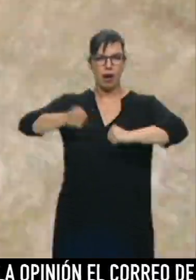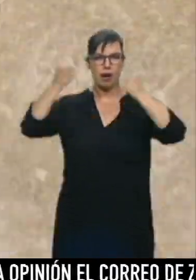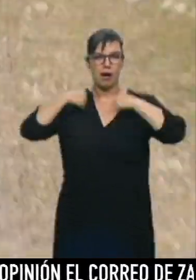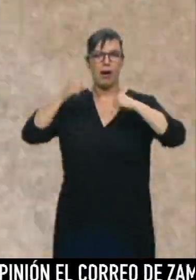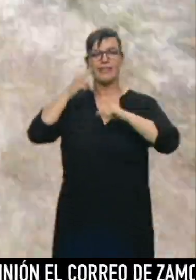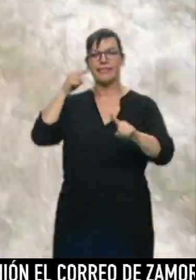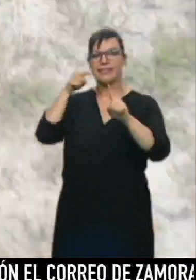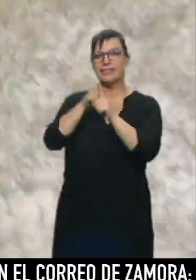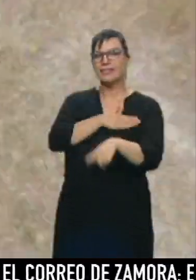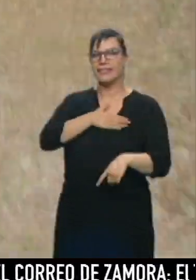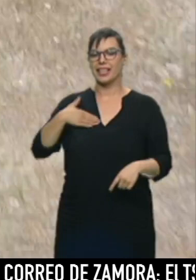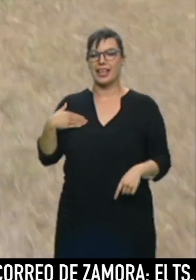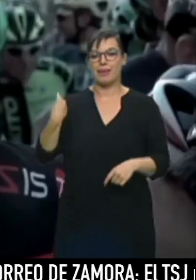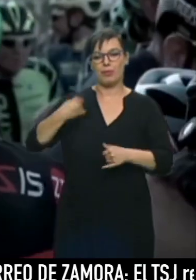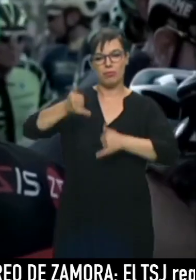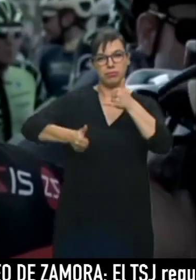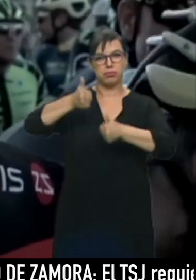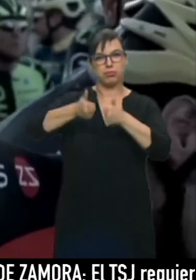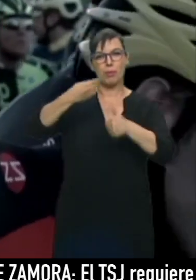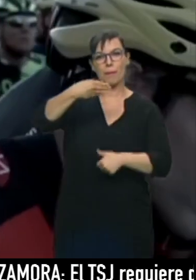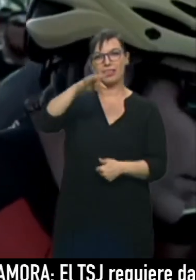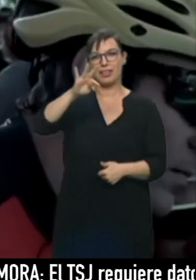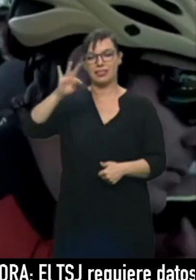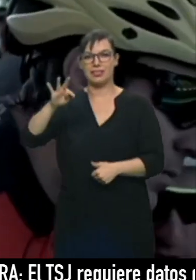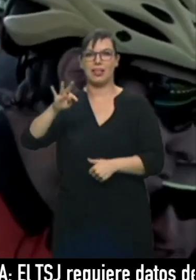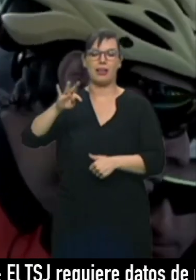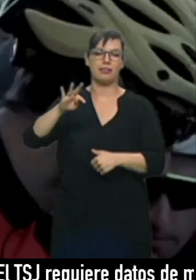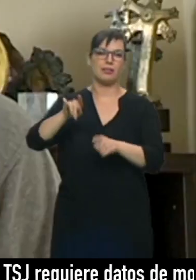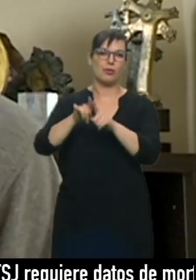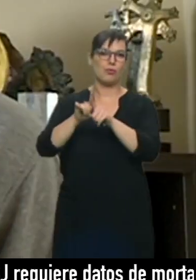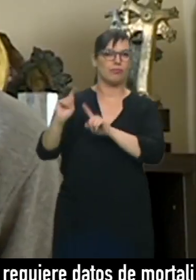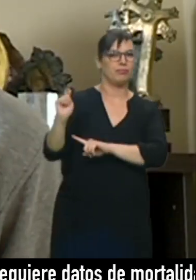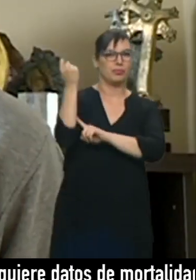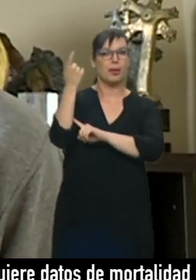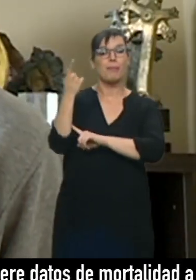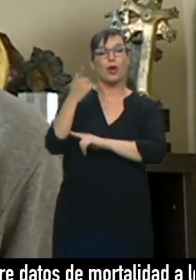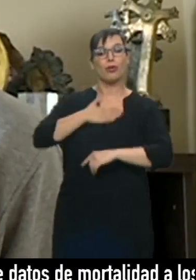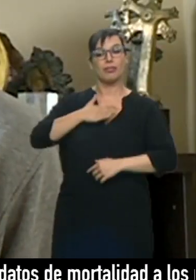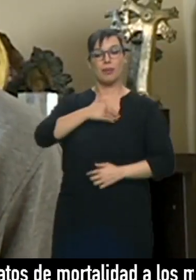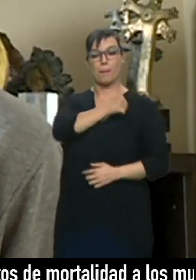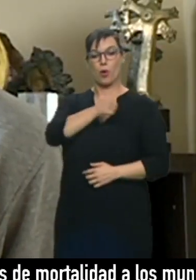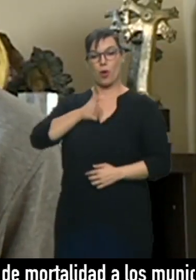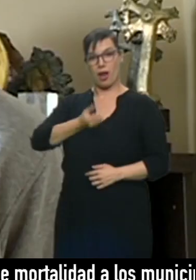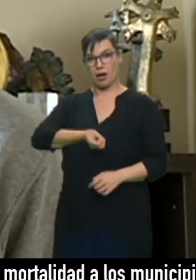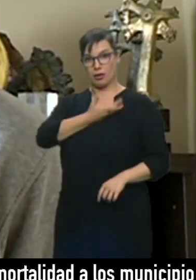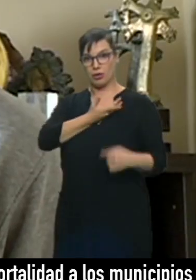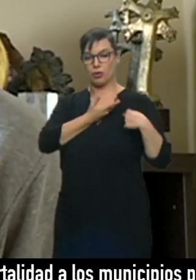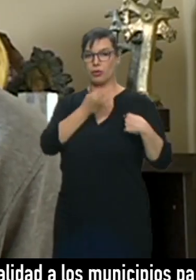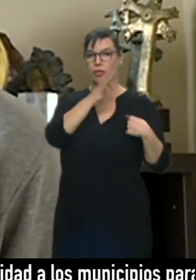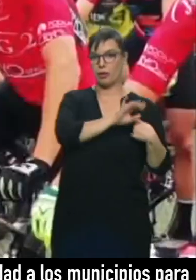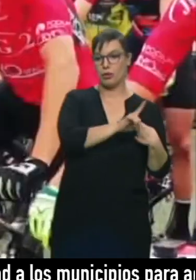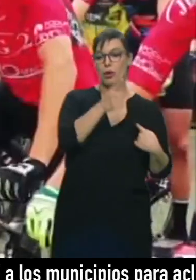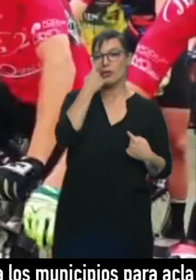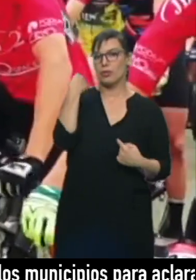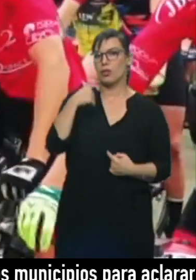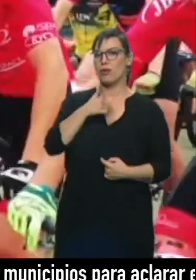triunfar en las carreras de BTT, aunque sin renunciar a su origen polaco. El año pasado, en 2019, me propuse ir al campeonato Polonia